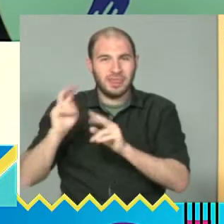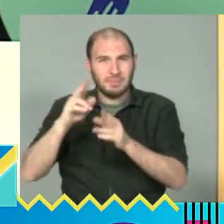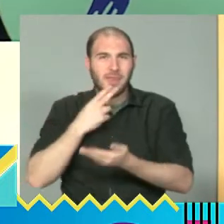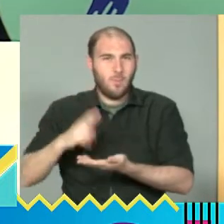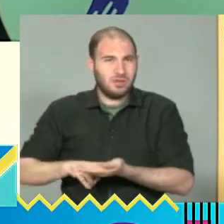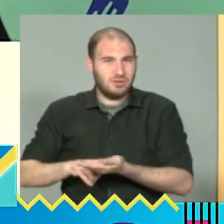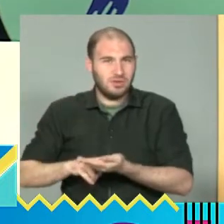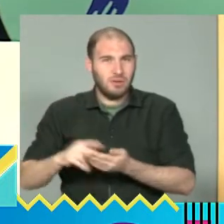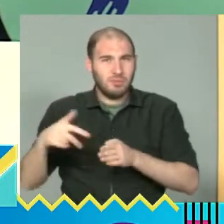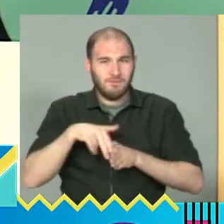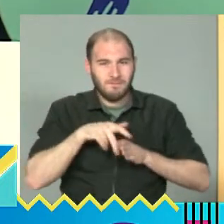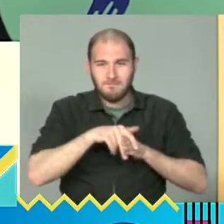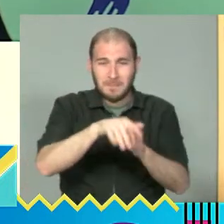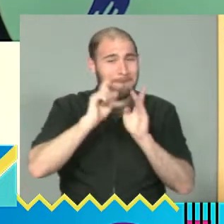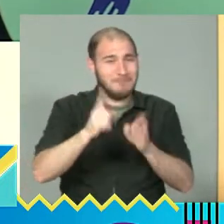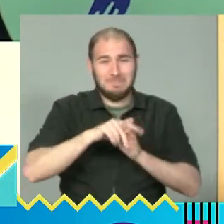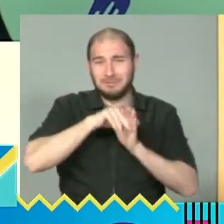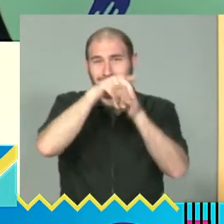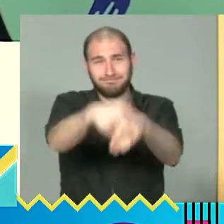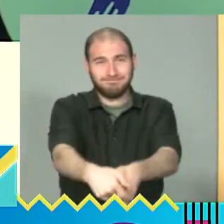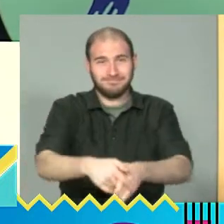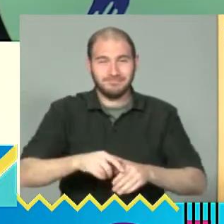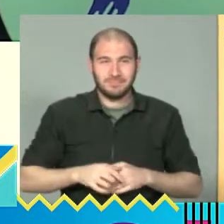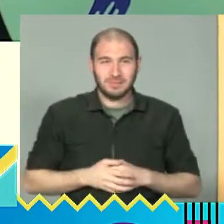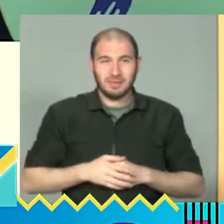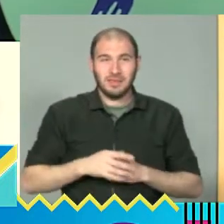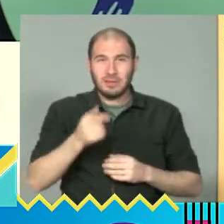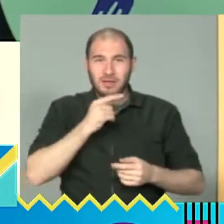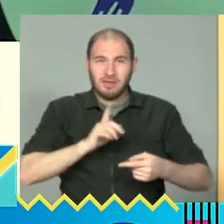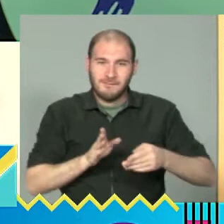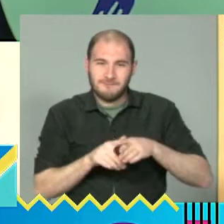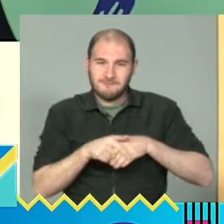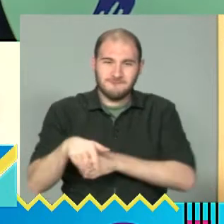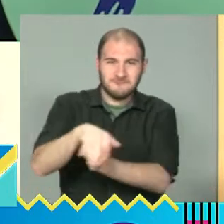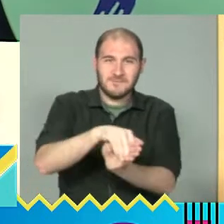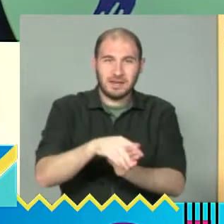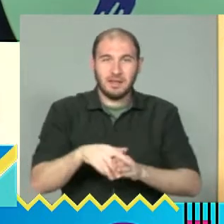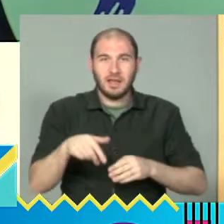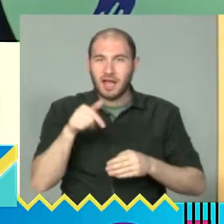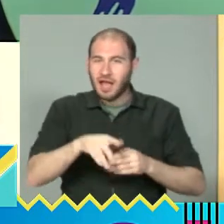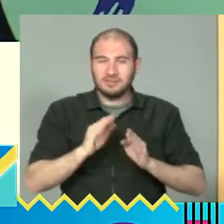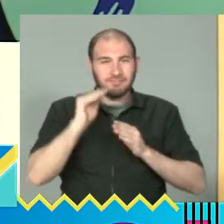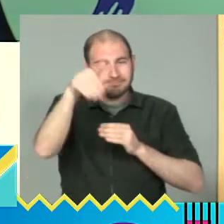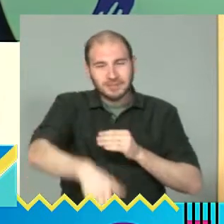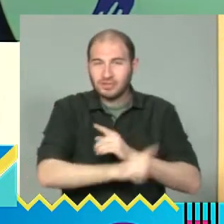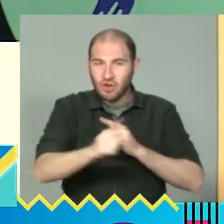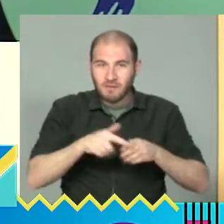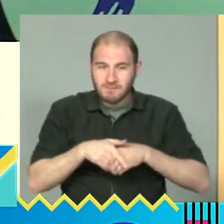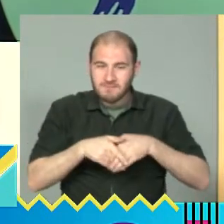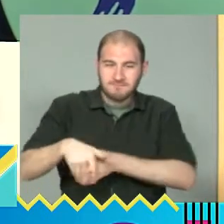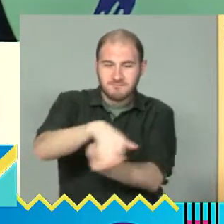fiscal es el rumbo de la diligencia. Es decir, dar la vuelta para que empezara a dejar de ir hacia el abismo y